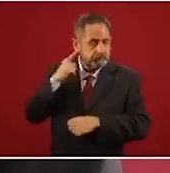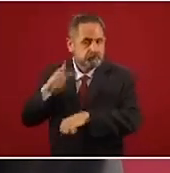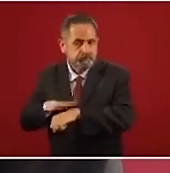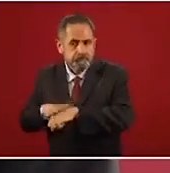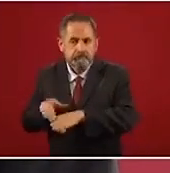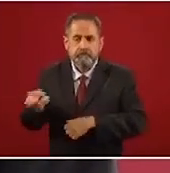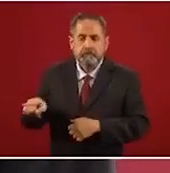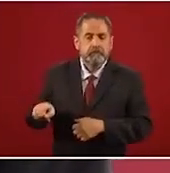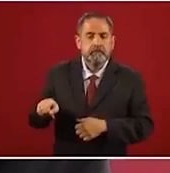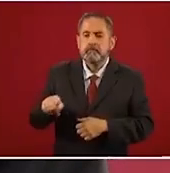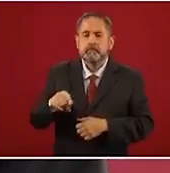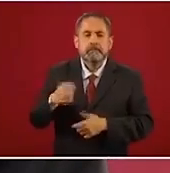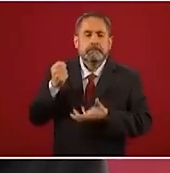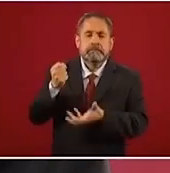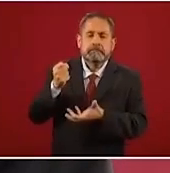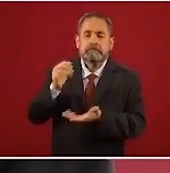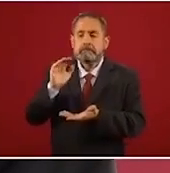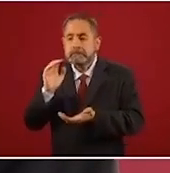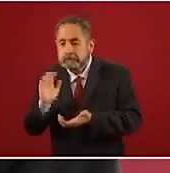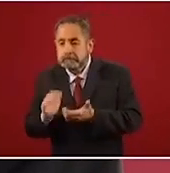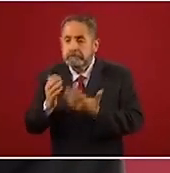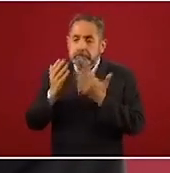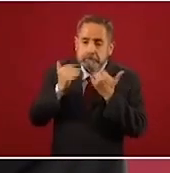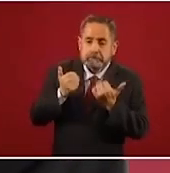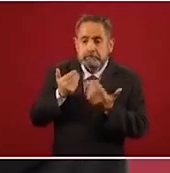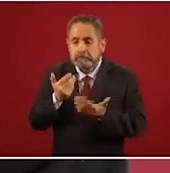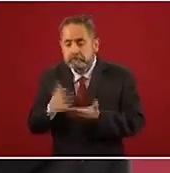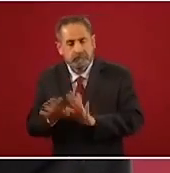no deben de faltar recursos.